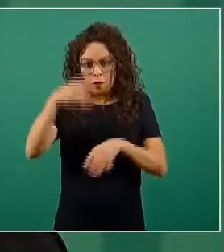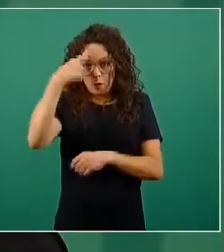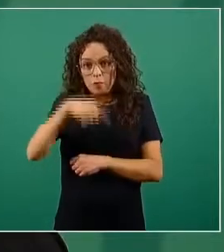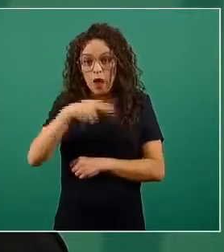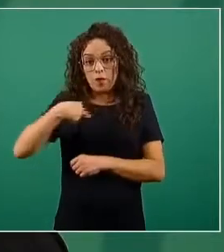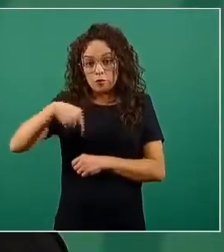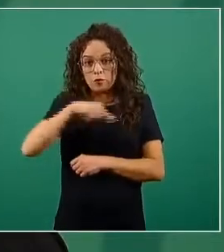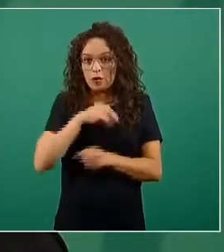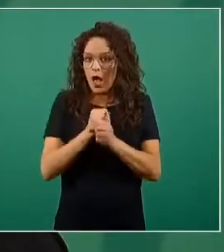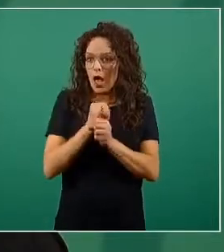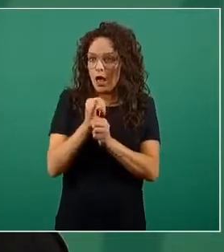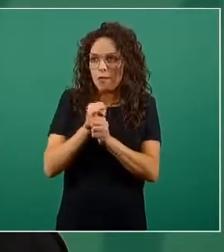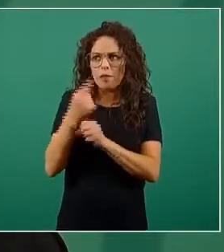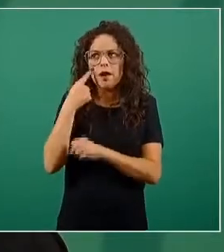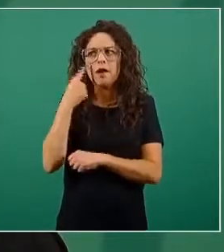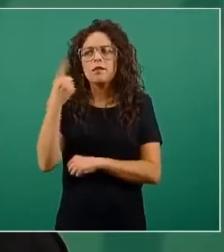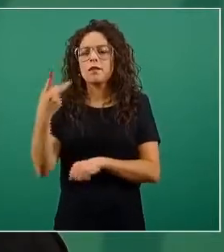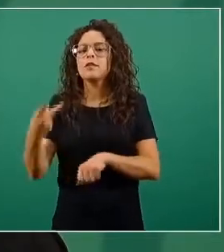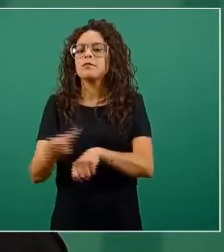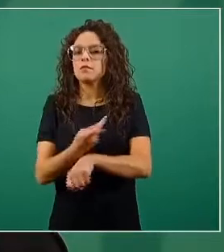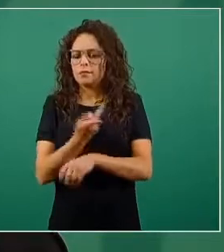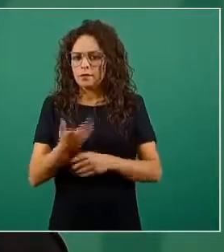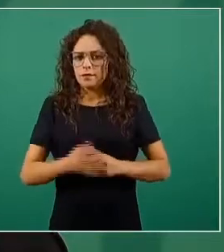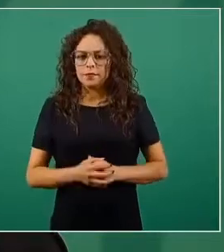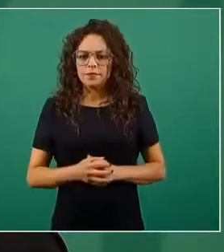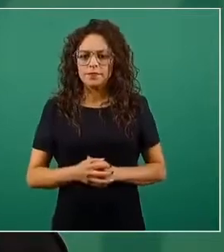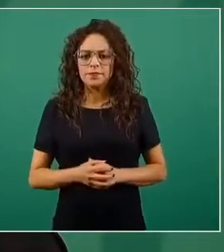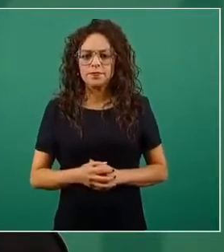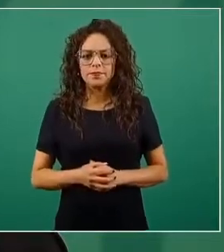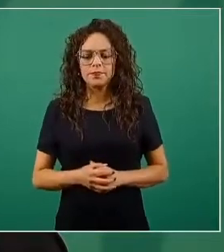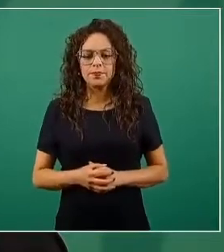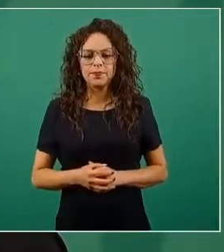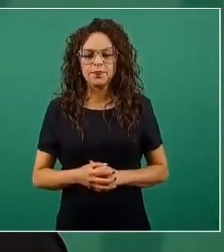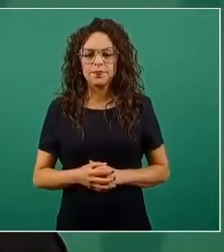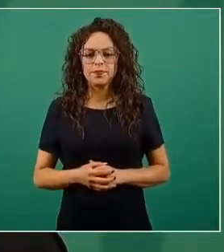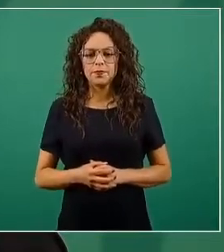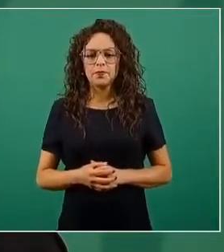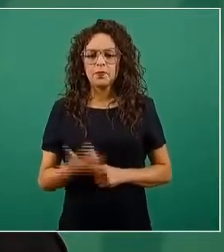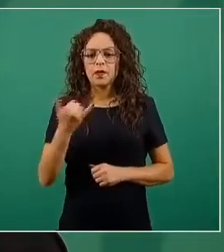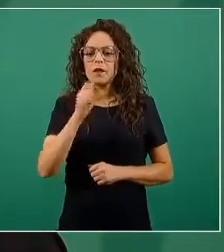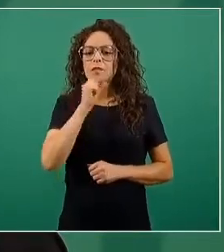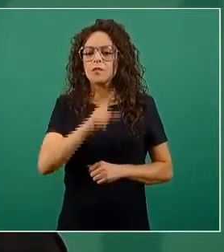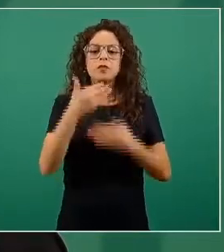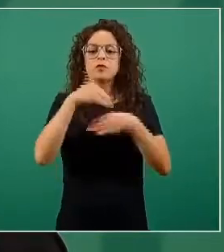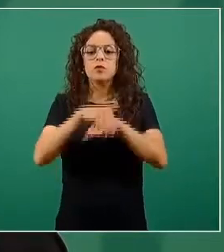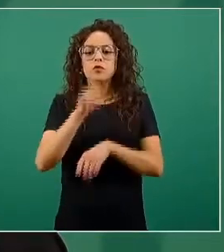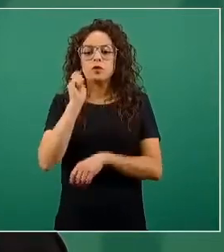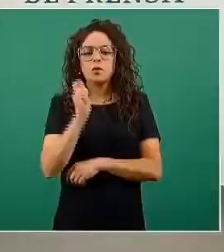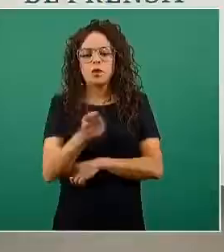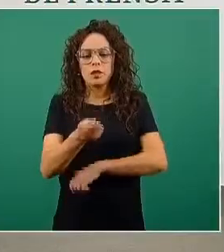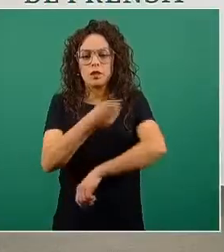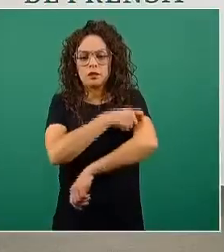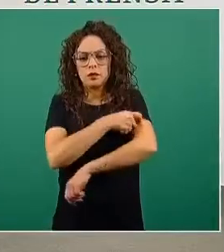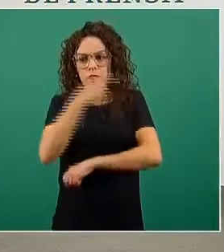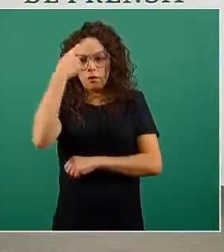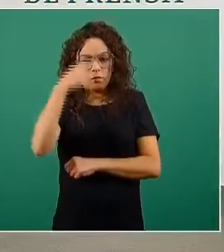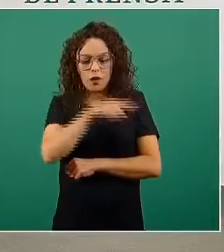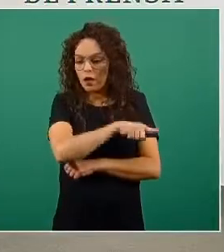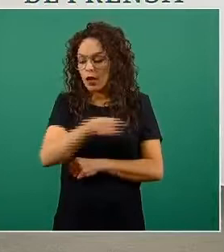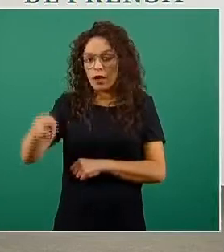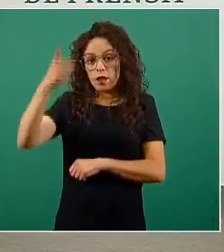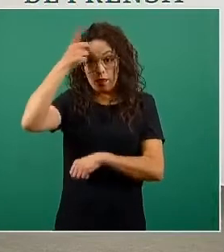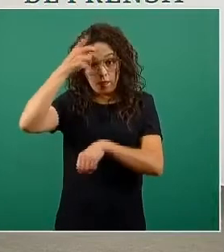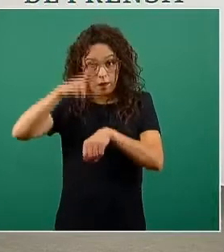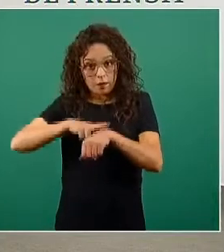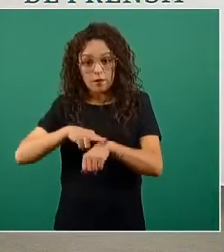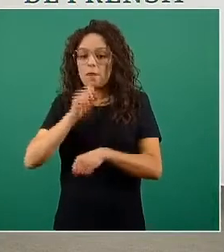una investigación. En relación a la aplicación también de dosis en directivos, es importante